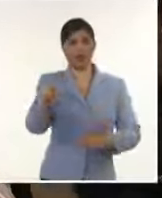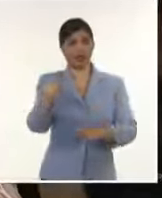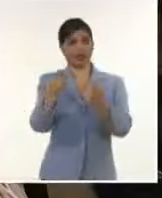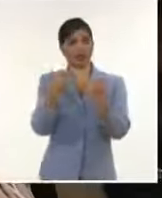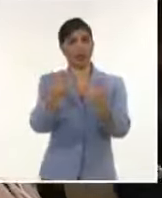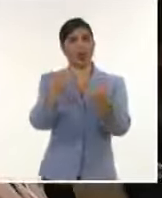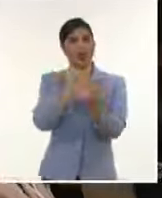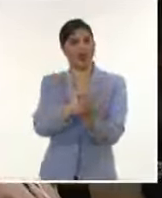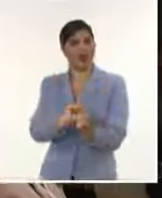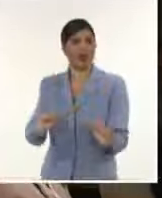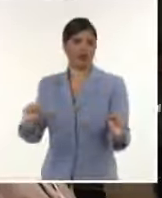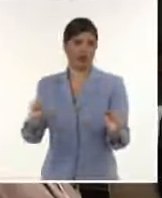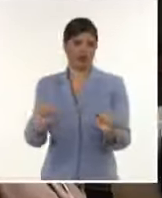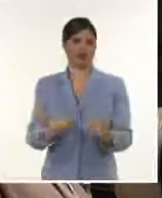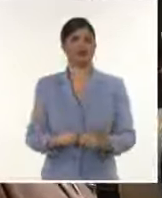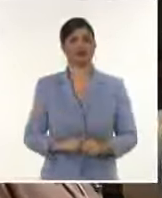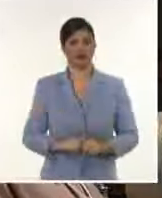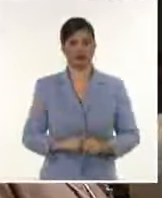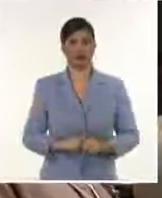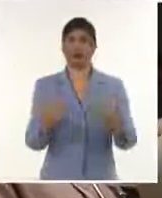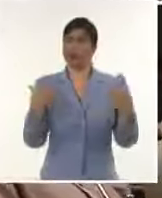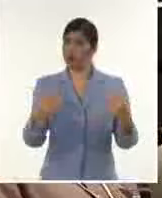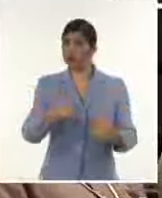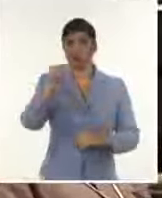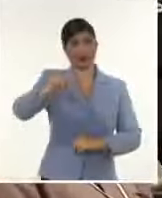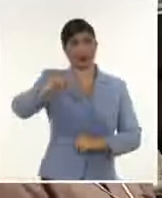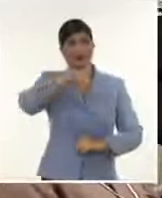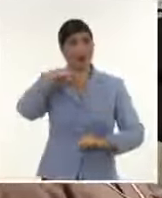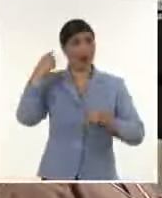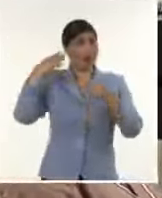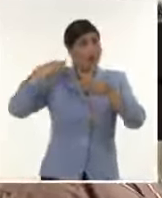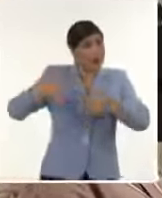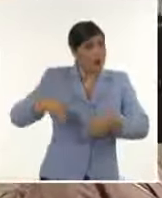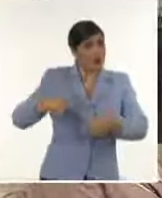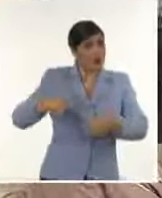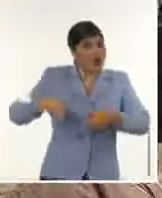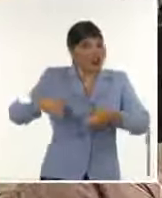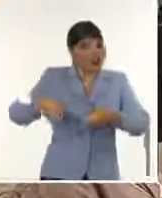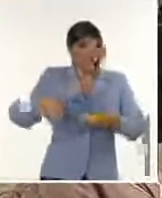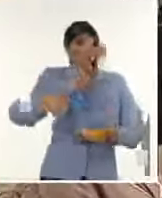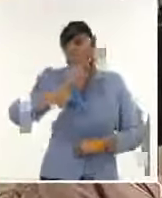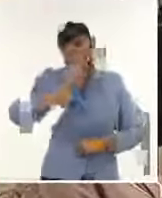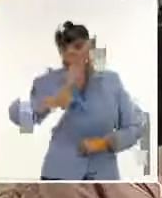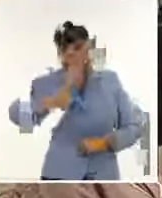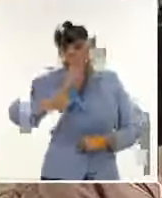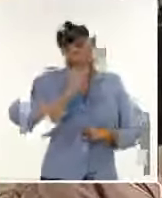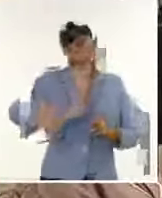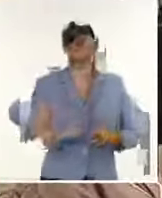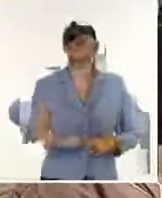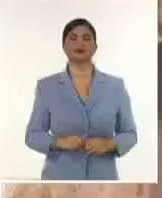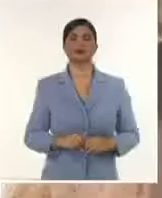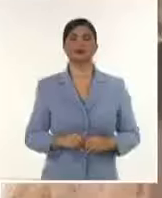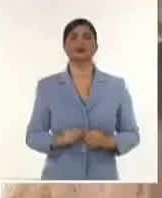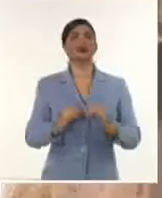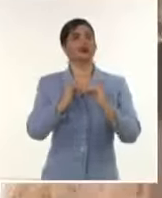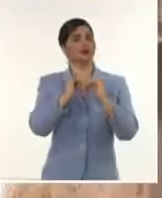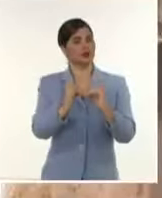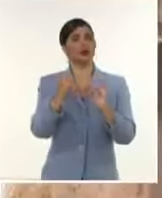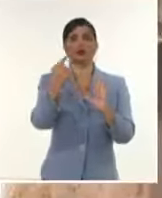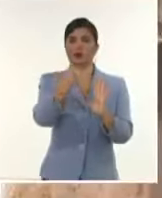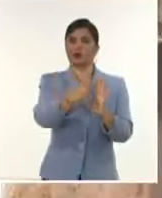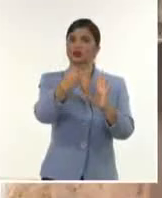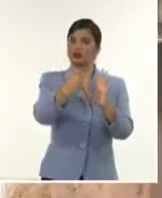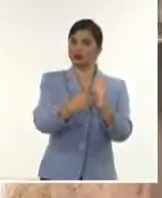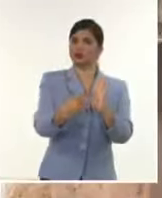las masacres contra los civiles inocentes por parte del ejército israelí. Son parte de las cuestiones que estuvo enumerando